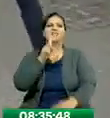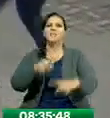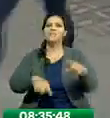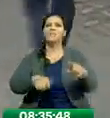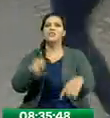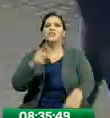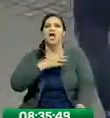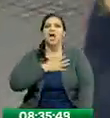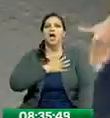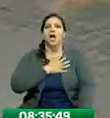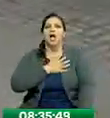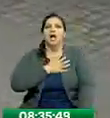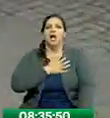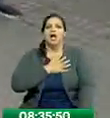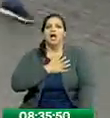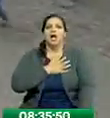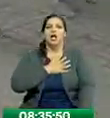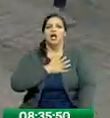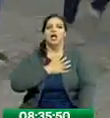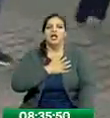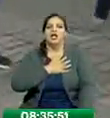es elevado